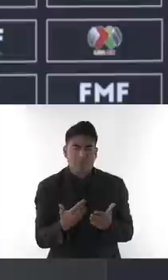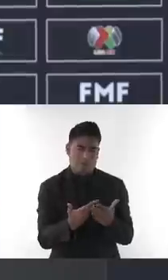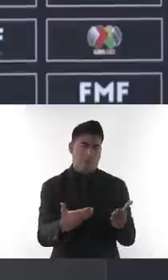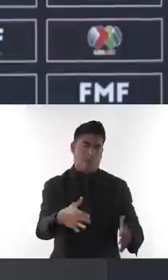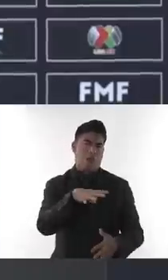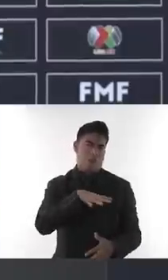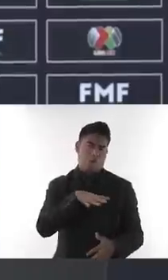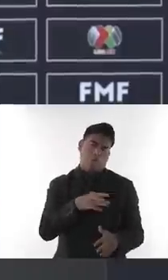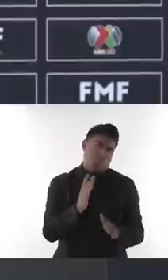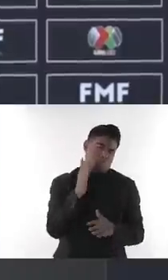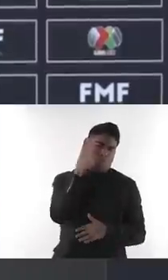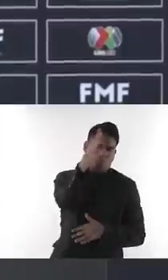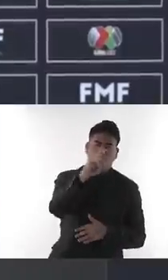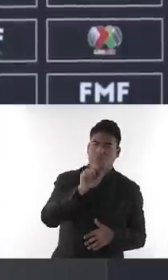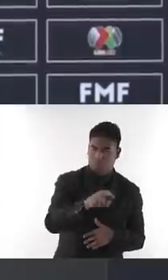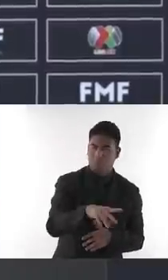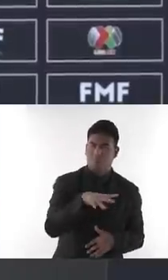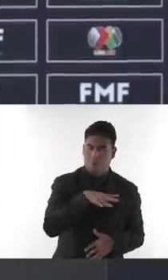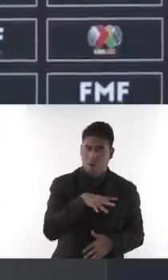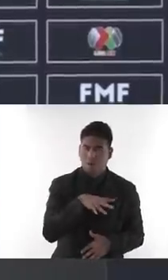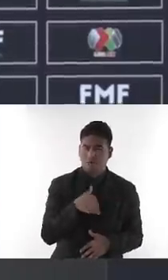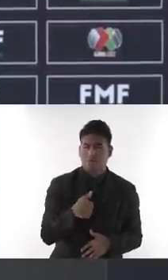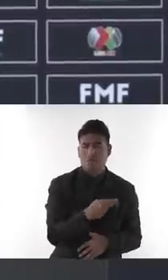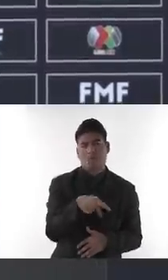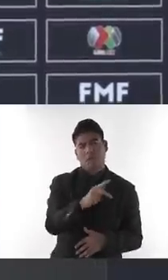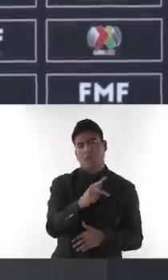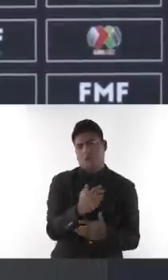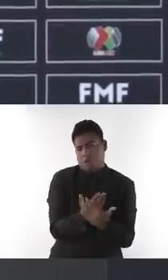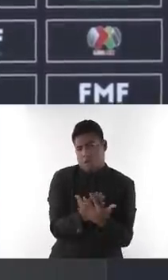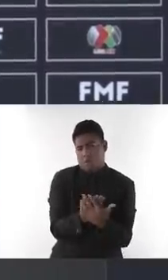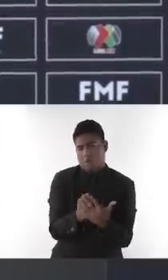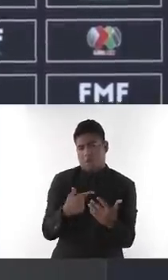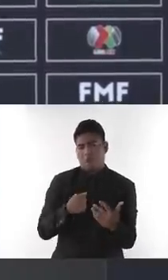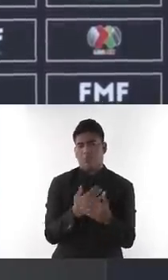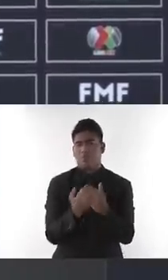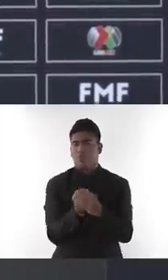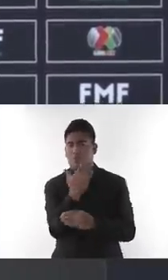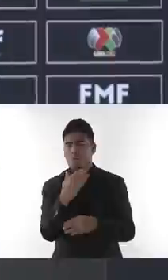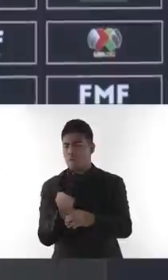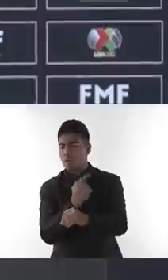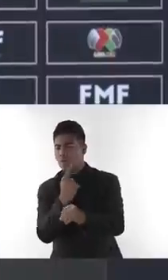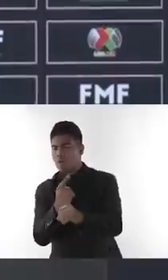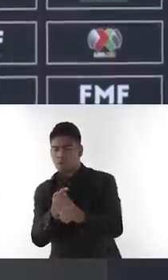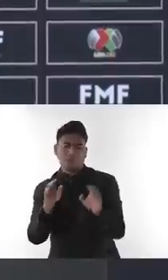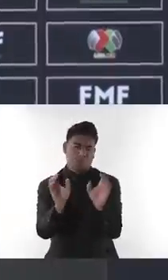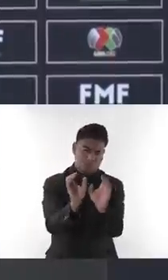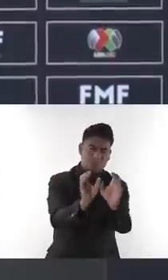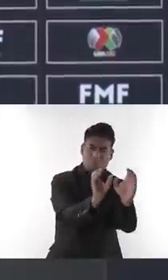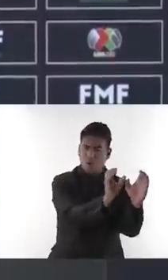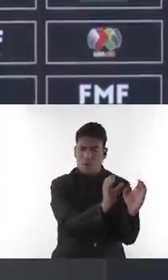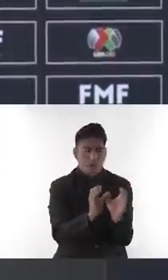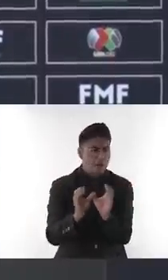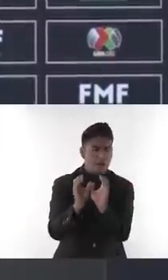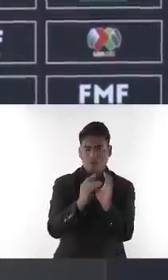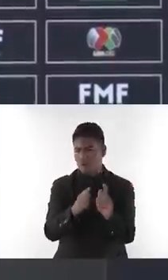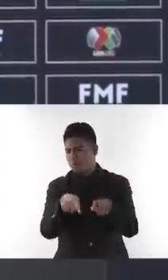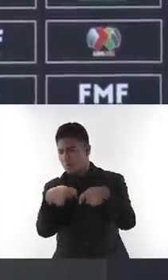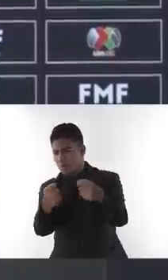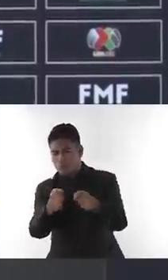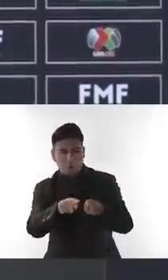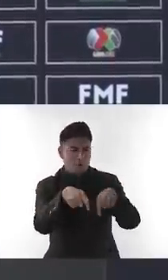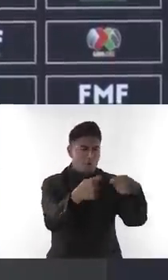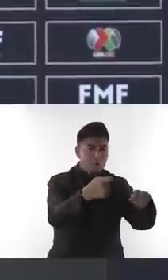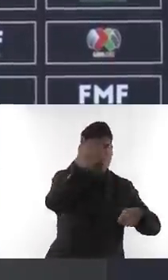esperar a esta nueva ronda de certificación para ver qué equipos pudieron eliminar